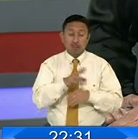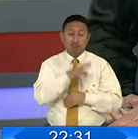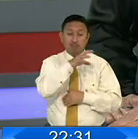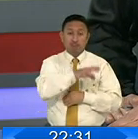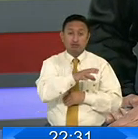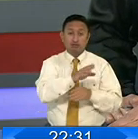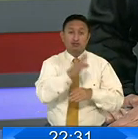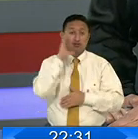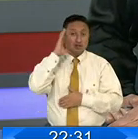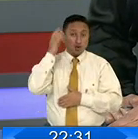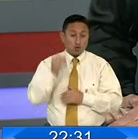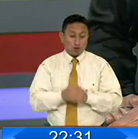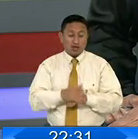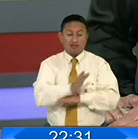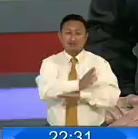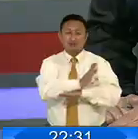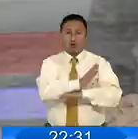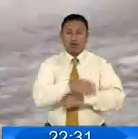de Azuay y Zamora.